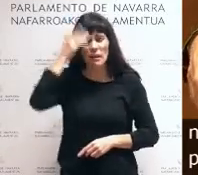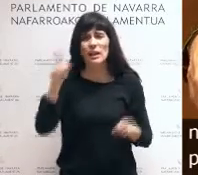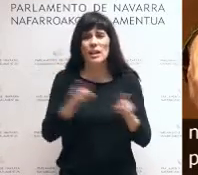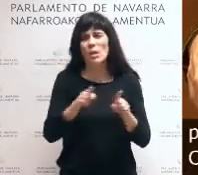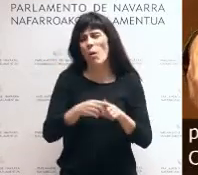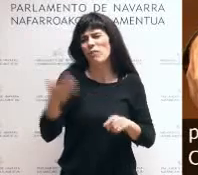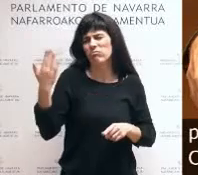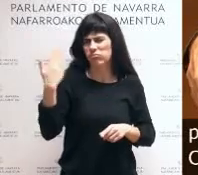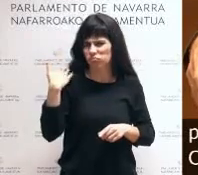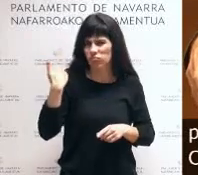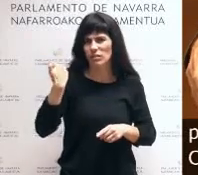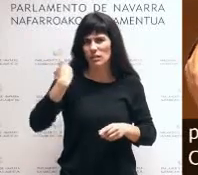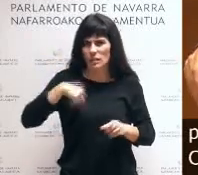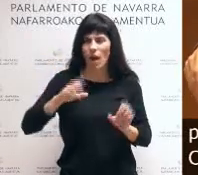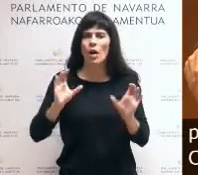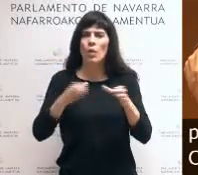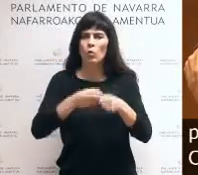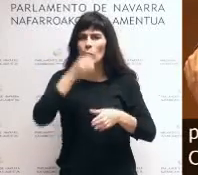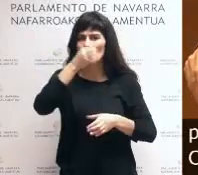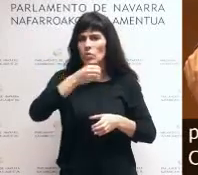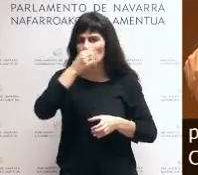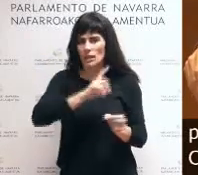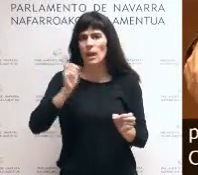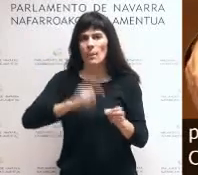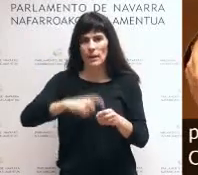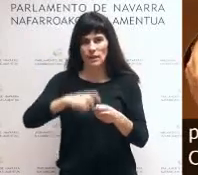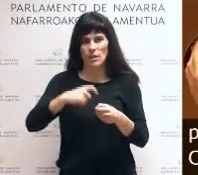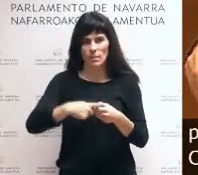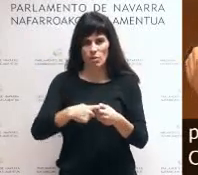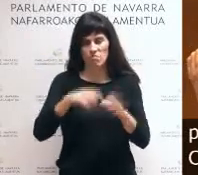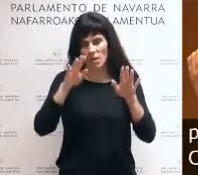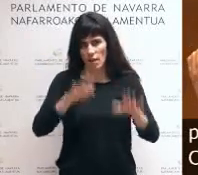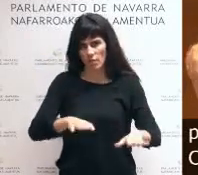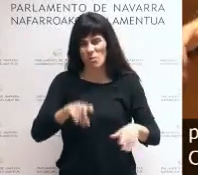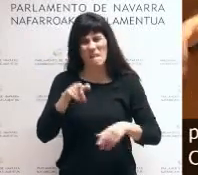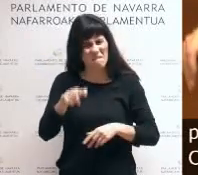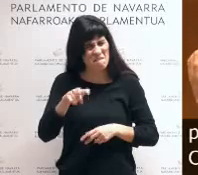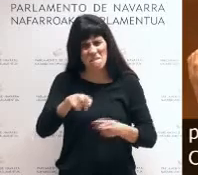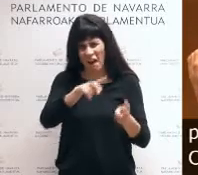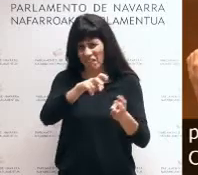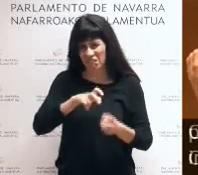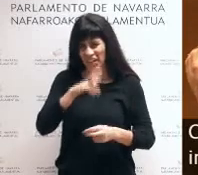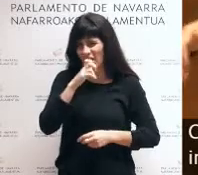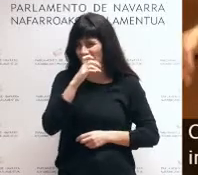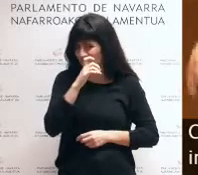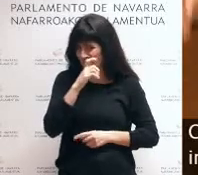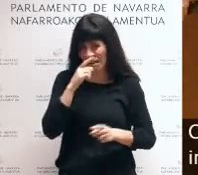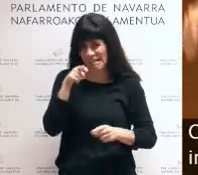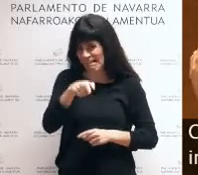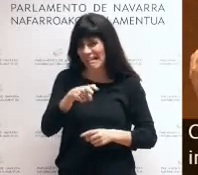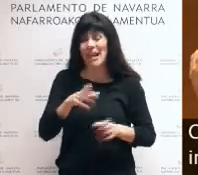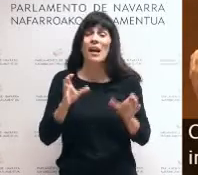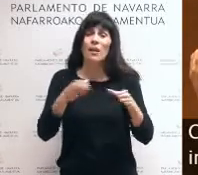agravio fiscal los integrantes del Grupo Socialista. Un agravio fiscal contra el cual este Partido Socialista luchó y